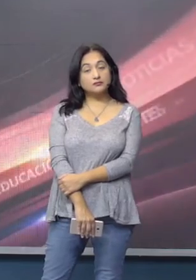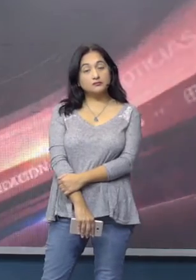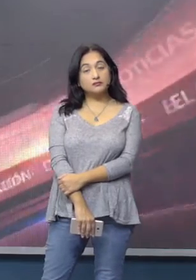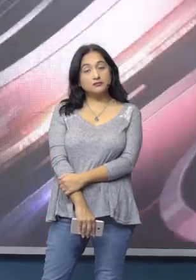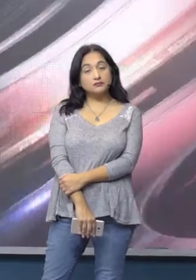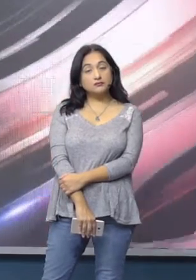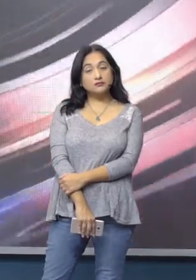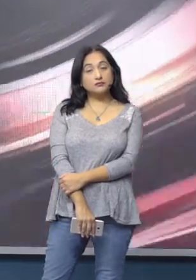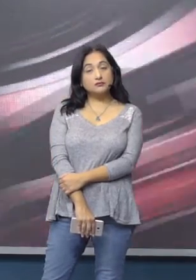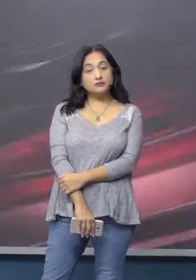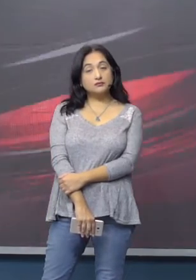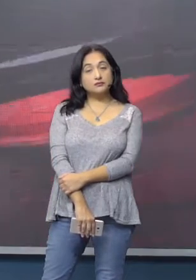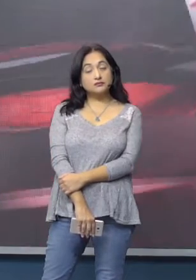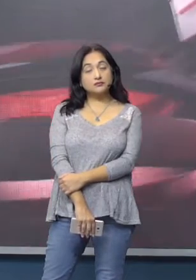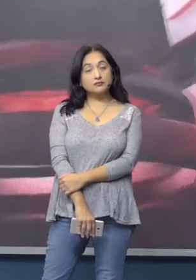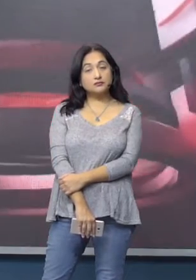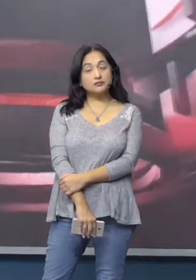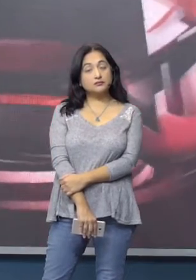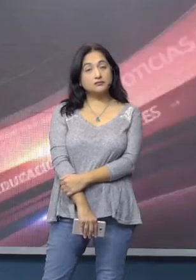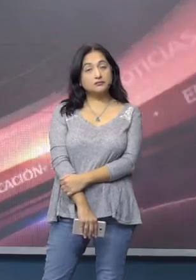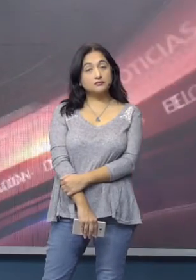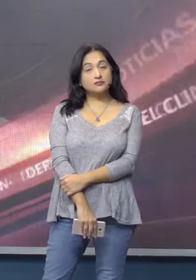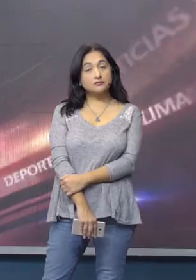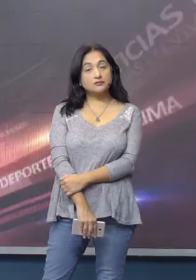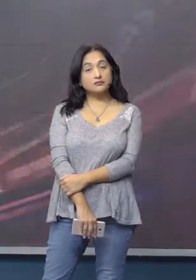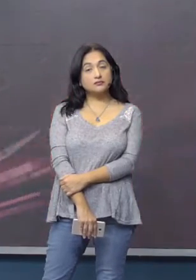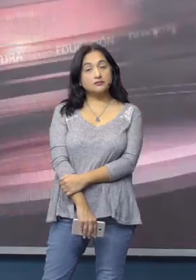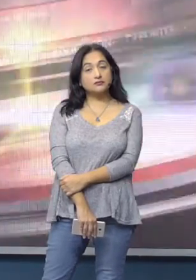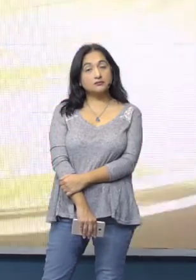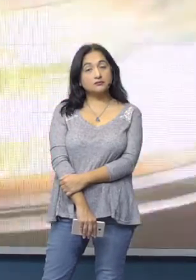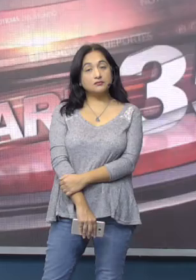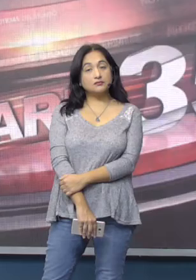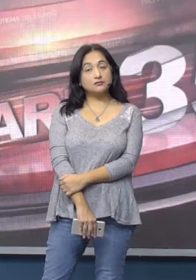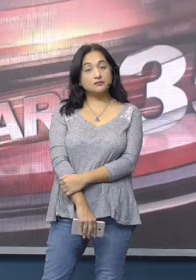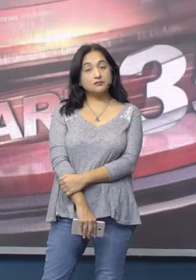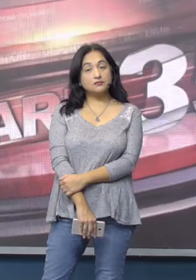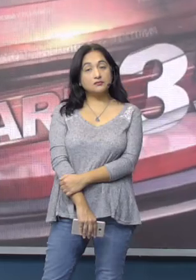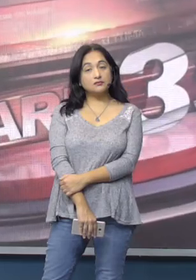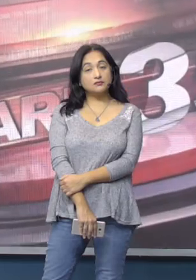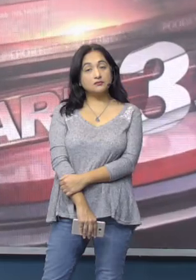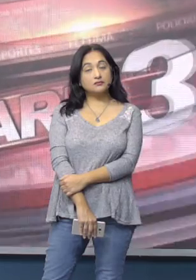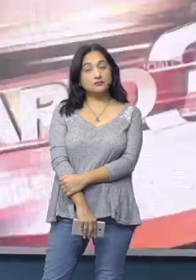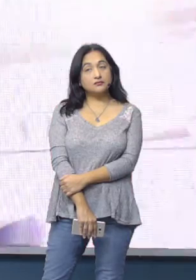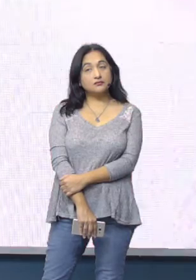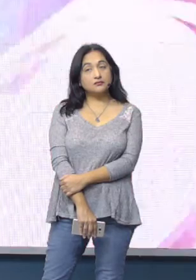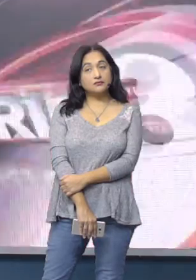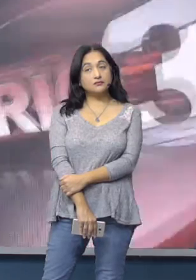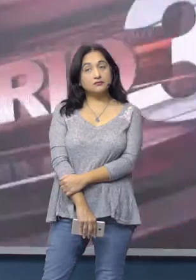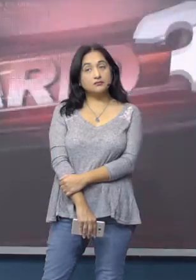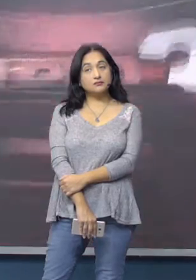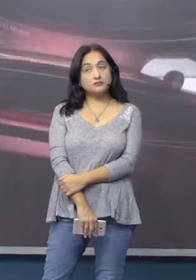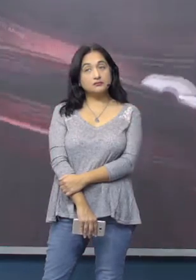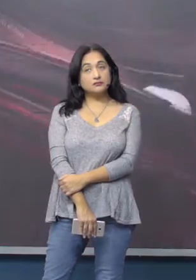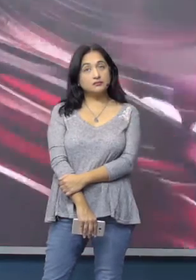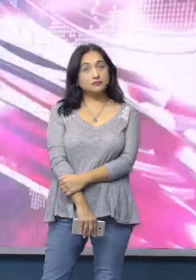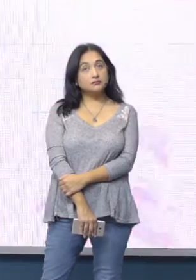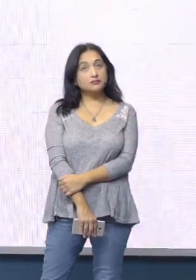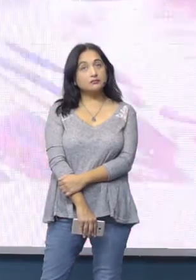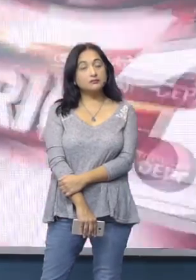de dar un orden cronológico y ordenado para el retorno de la actividad